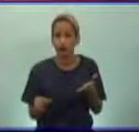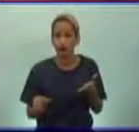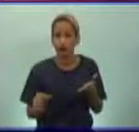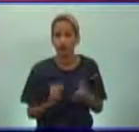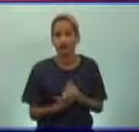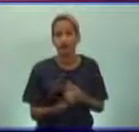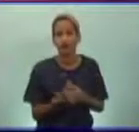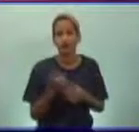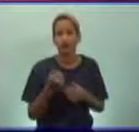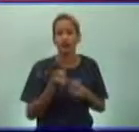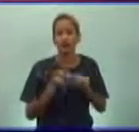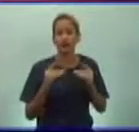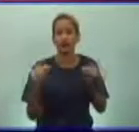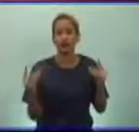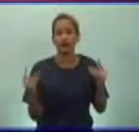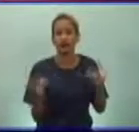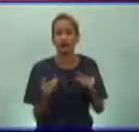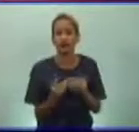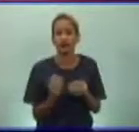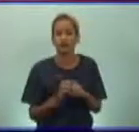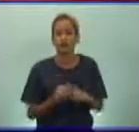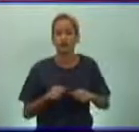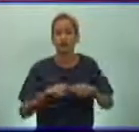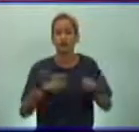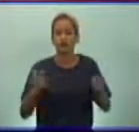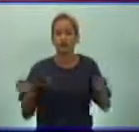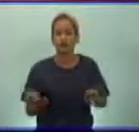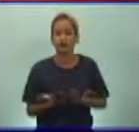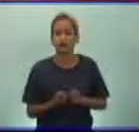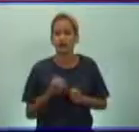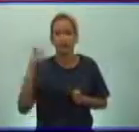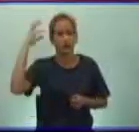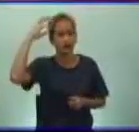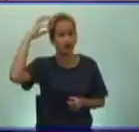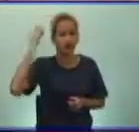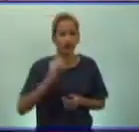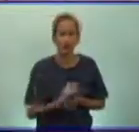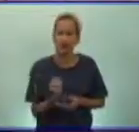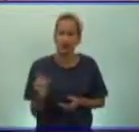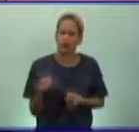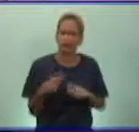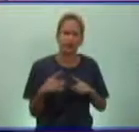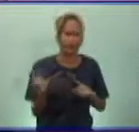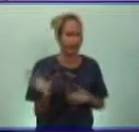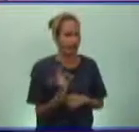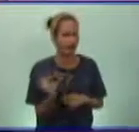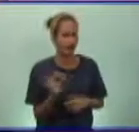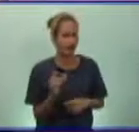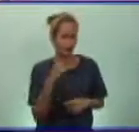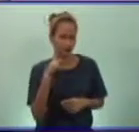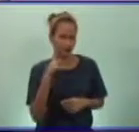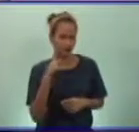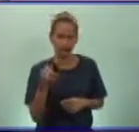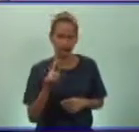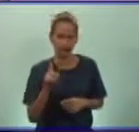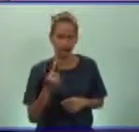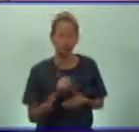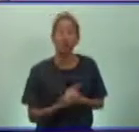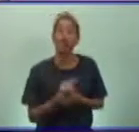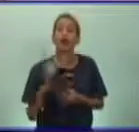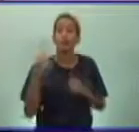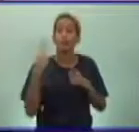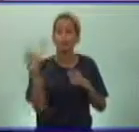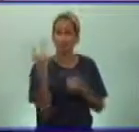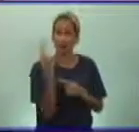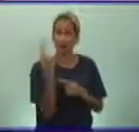de Publicaciones del Consejo de Estado. Pero todavía no se lo presento. No, vamos a realizar un